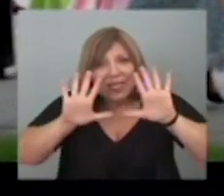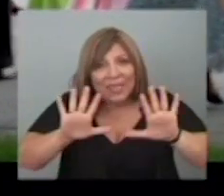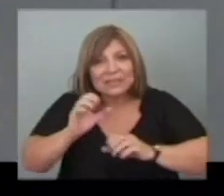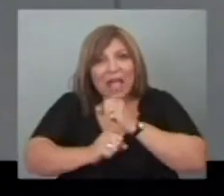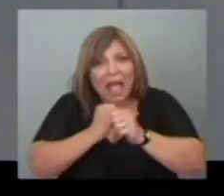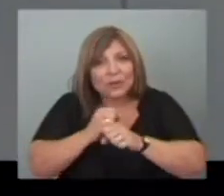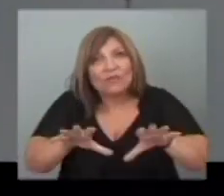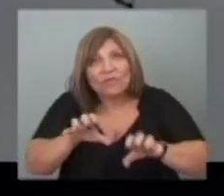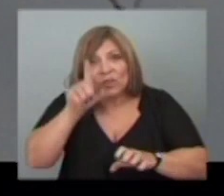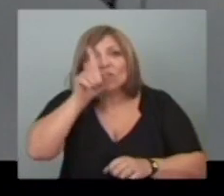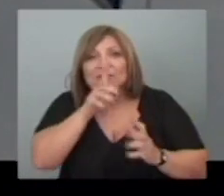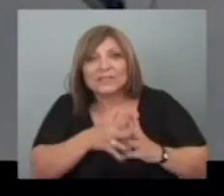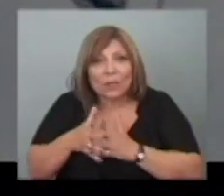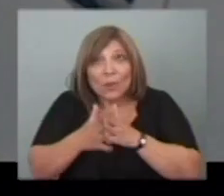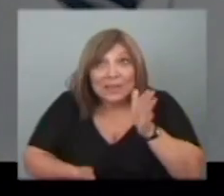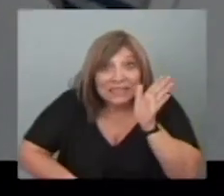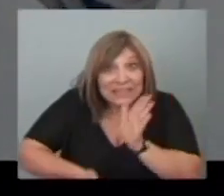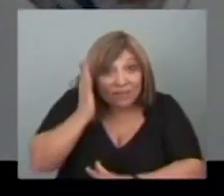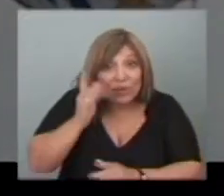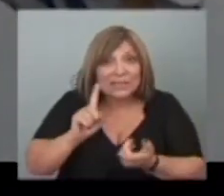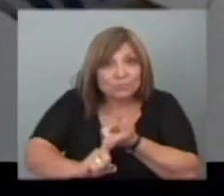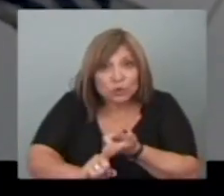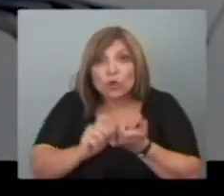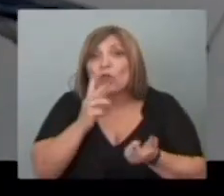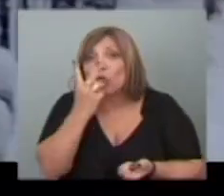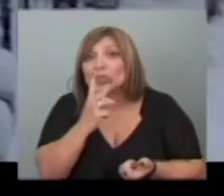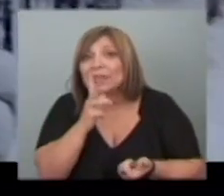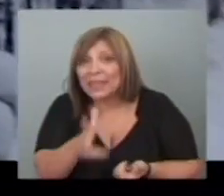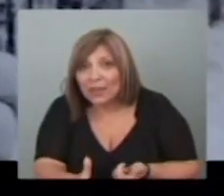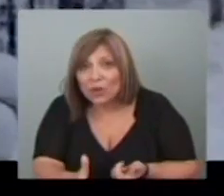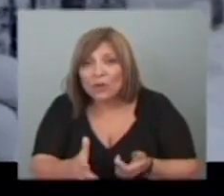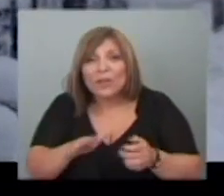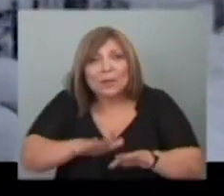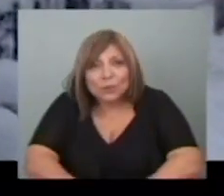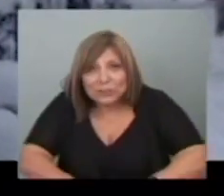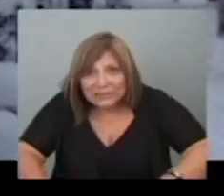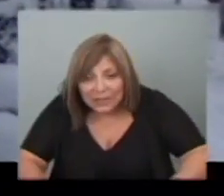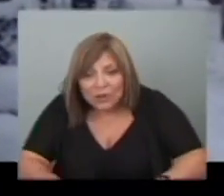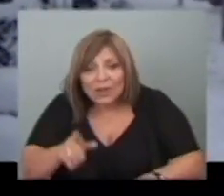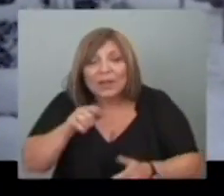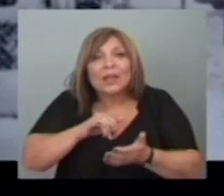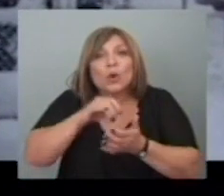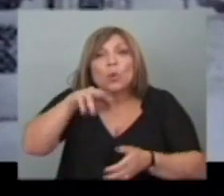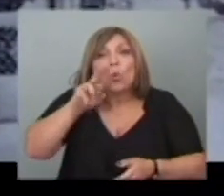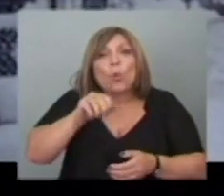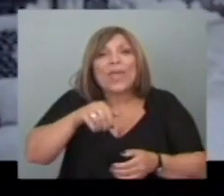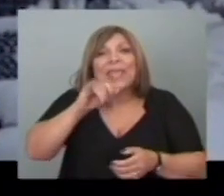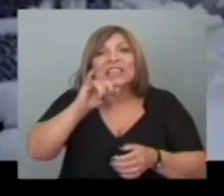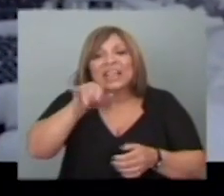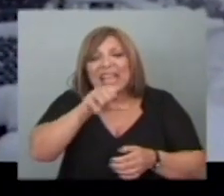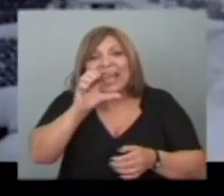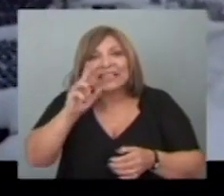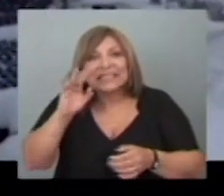Estados Unidos. Cuando se fue, se instaló con su esposo y sus dos hijos, en aquel entonces pequeños, en New Jersey y comenzó a trabajar con